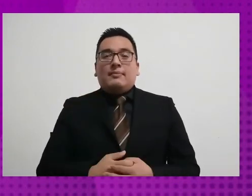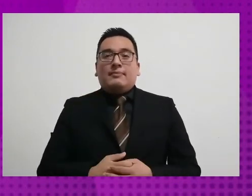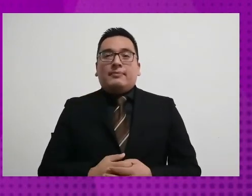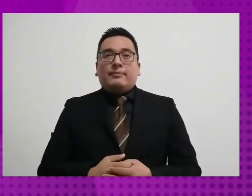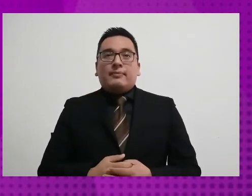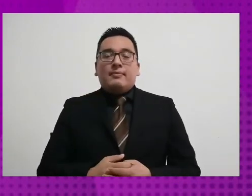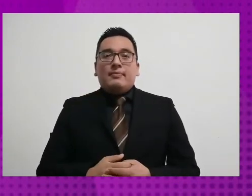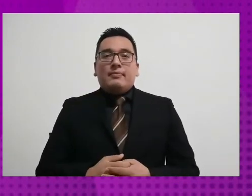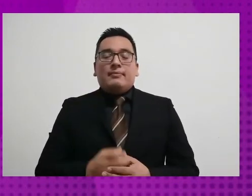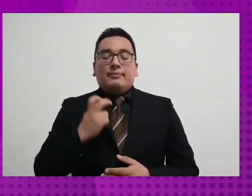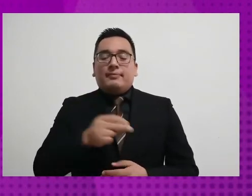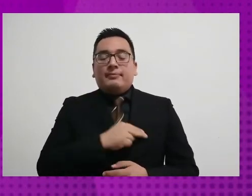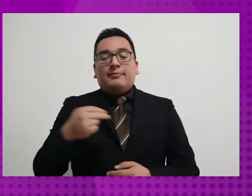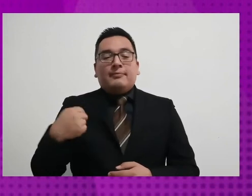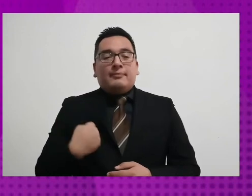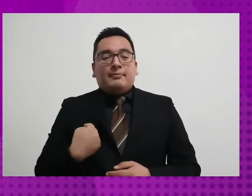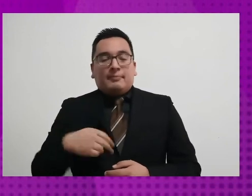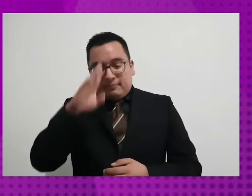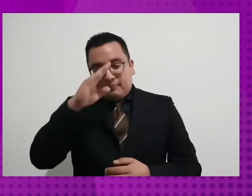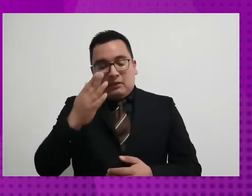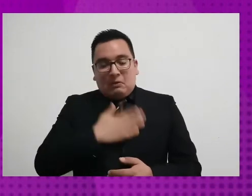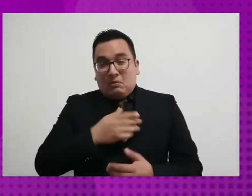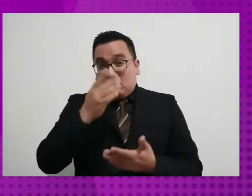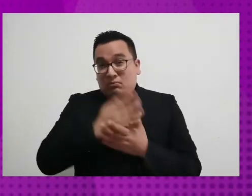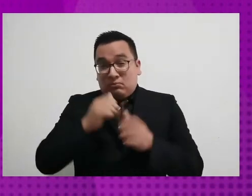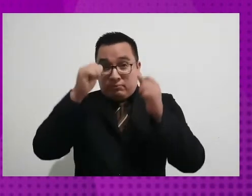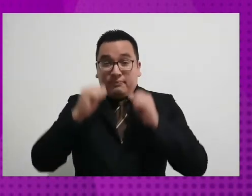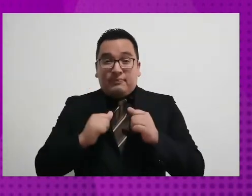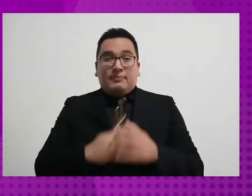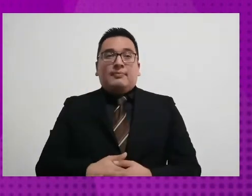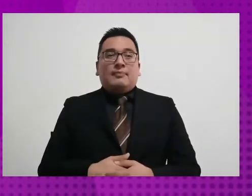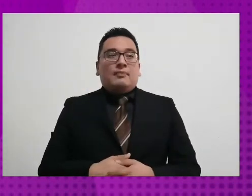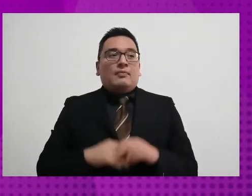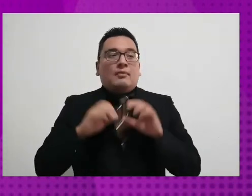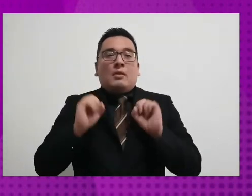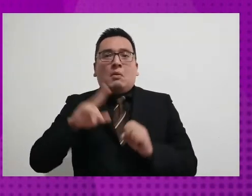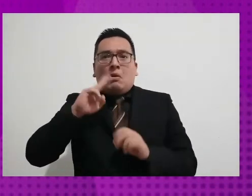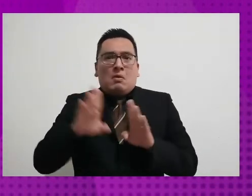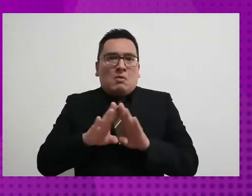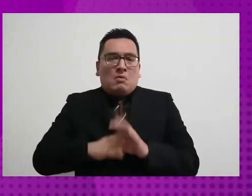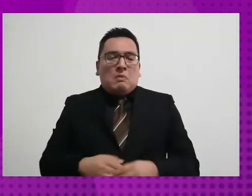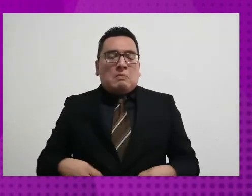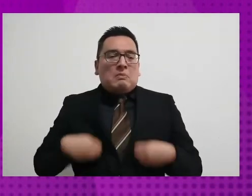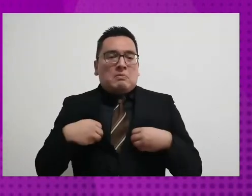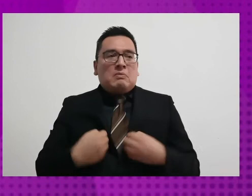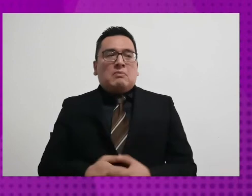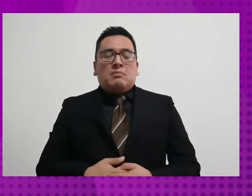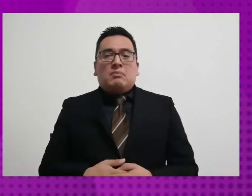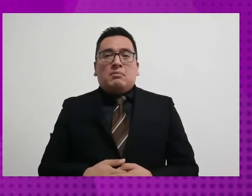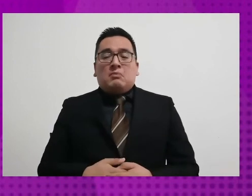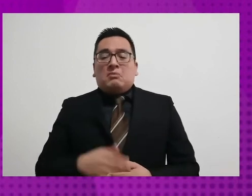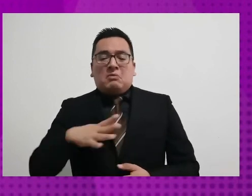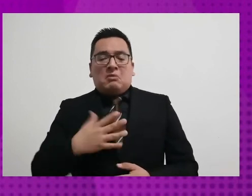materializarlo, creo que en ese momento dejaremos de pensar solamente nosotros como hombres y mujeres o en cómo tenemos que ejercer nuestros derechos